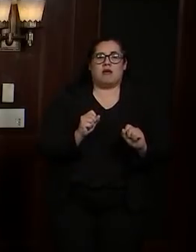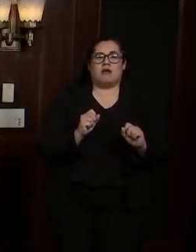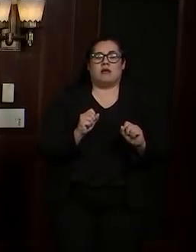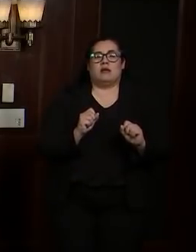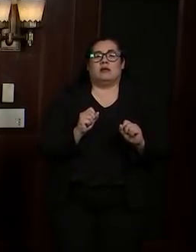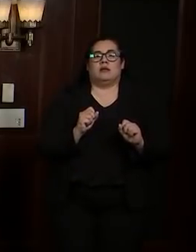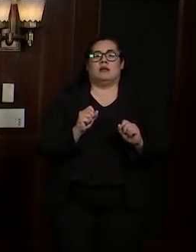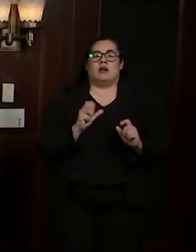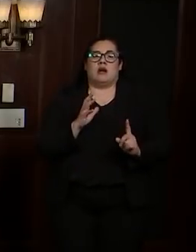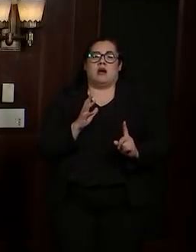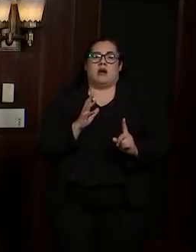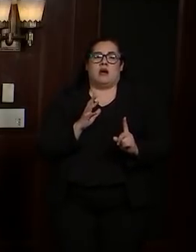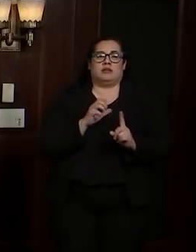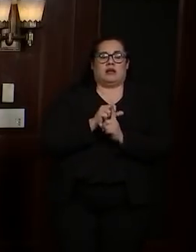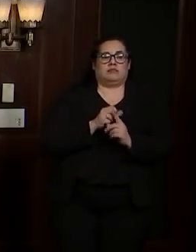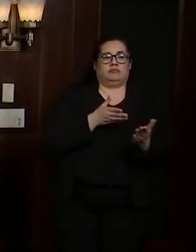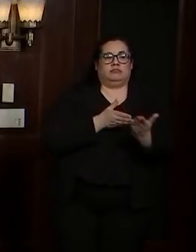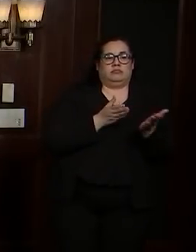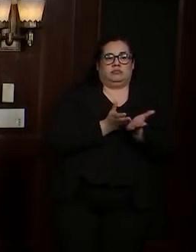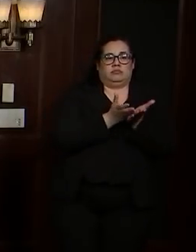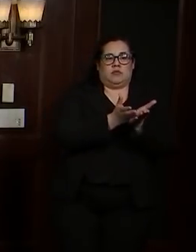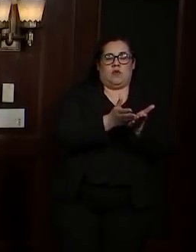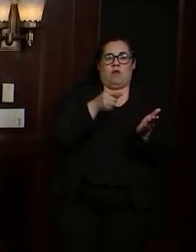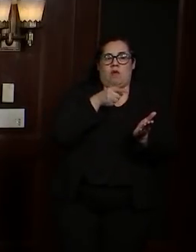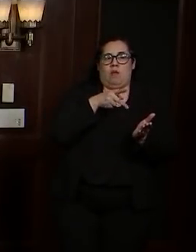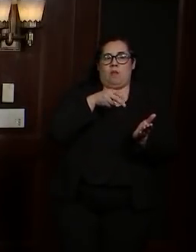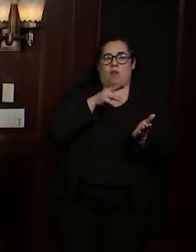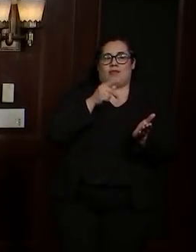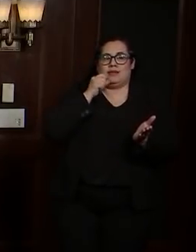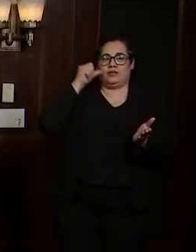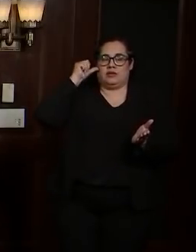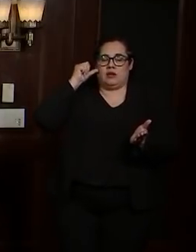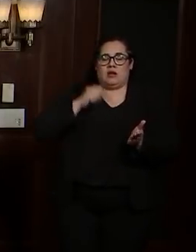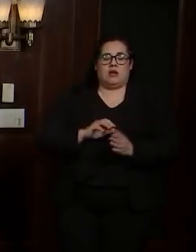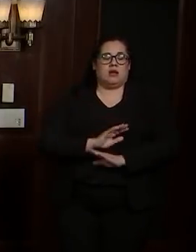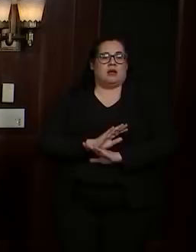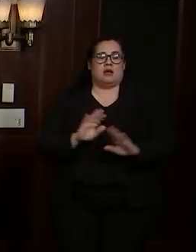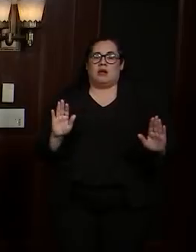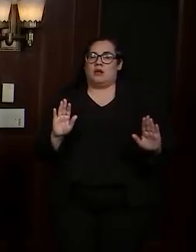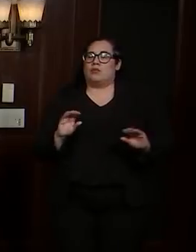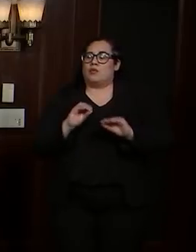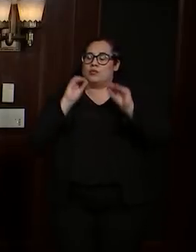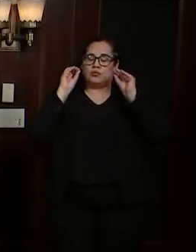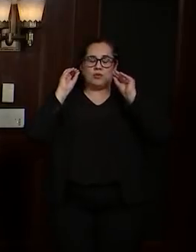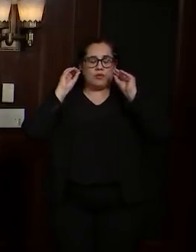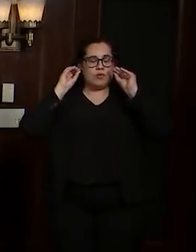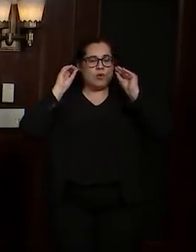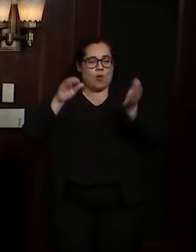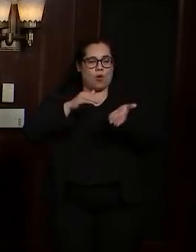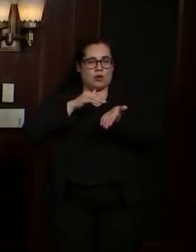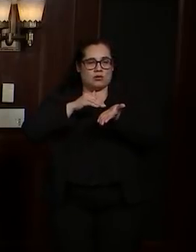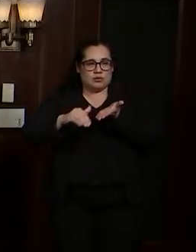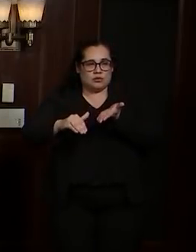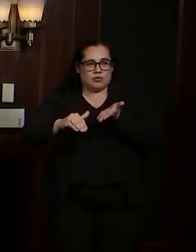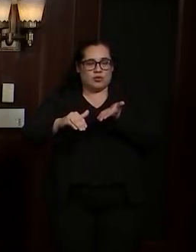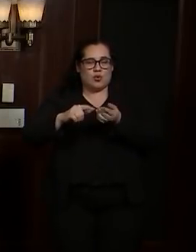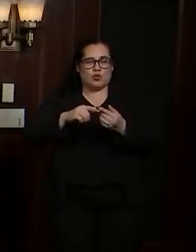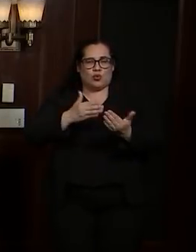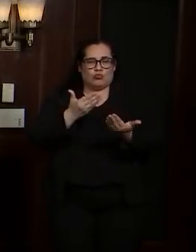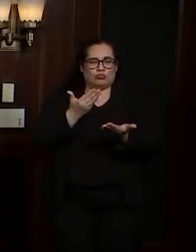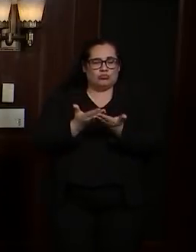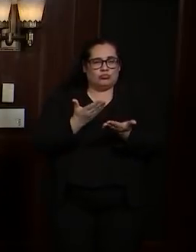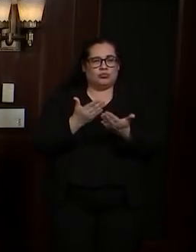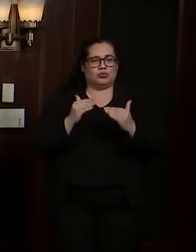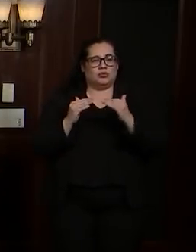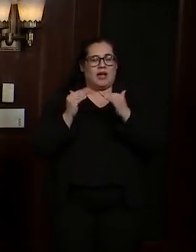atentado contra el buque en nuestro puerto ayer. No existe ninguna excusa para justificar